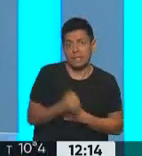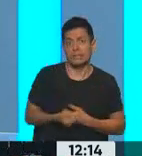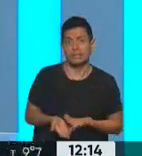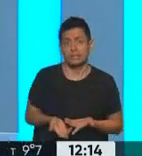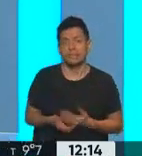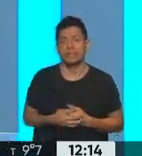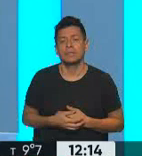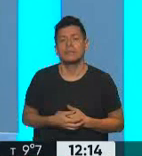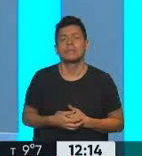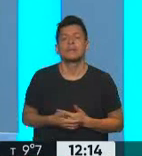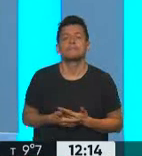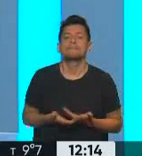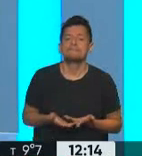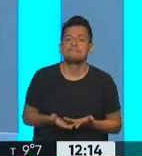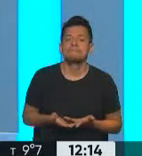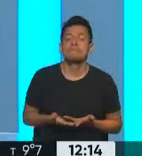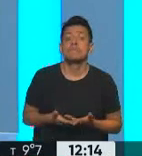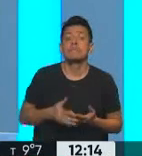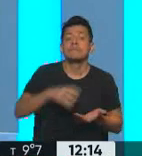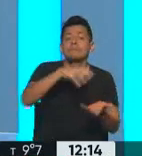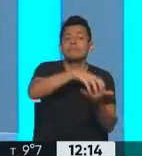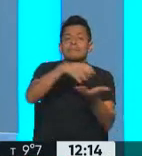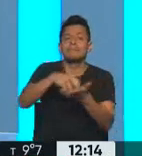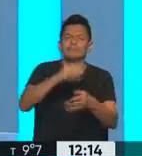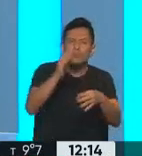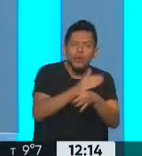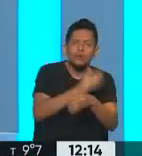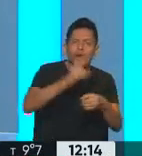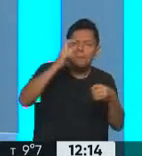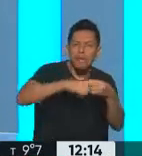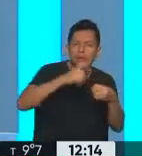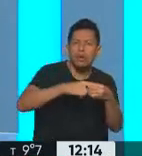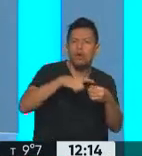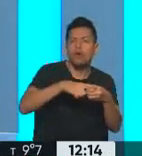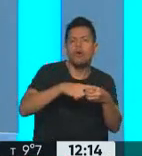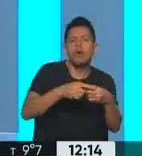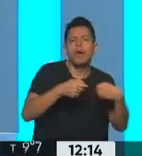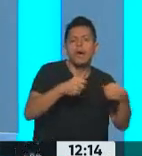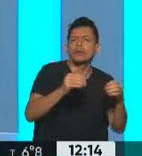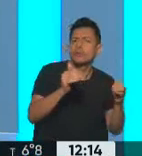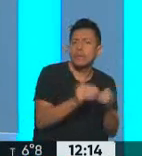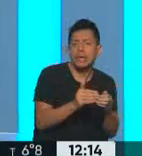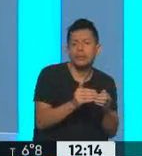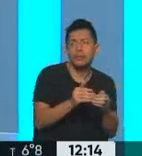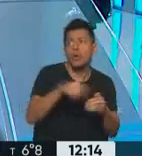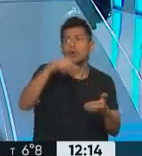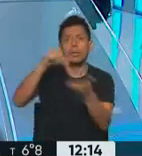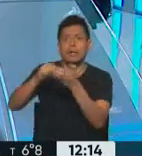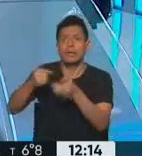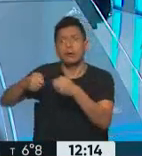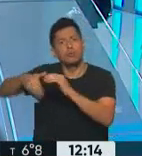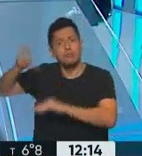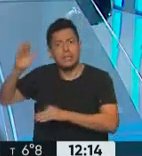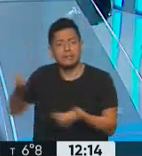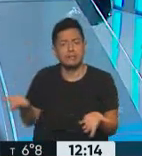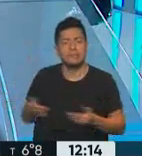te hacía la referencia, porque las petroleras producen en Argentina a un costo mucho más bajo que producen en cualquier parte del mundo. Y